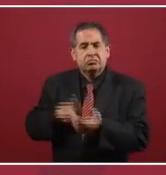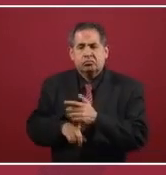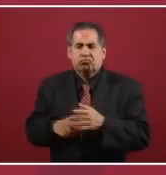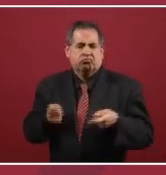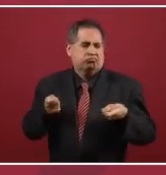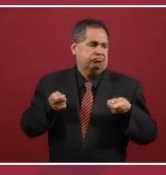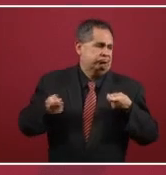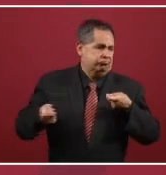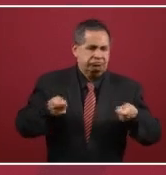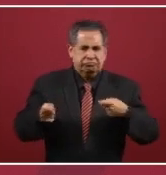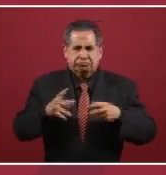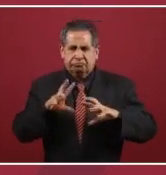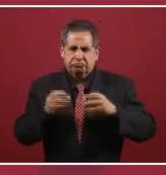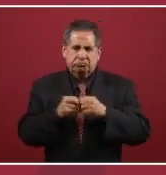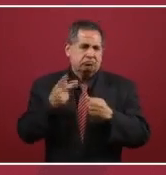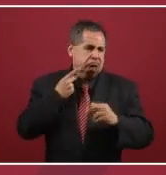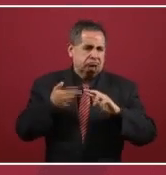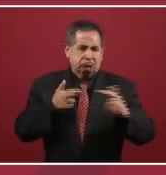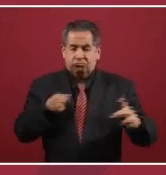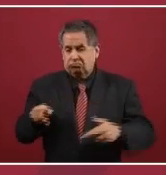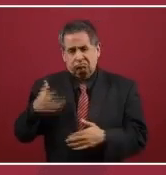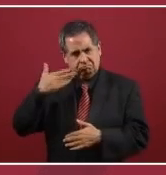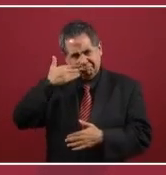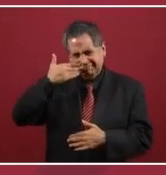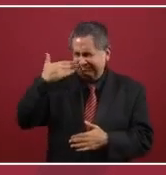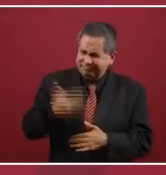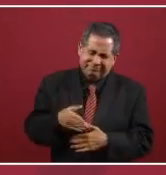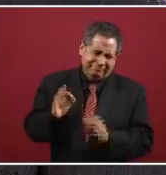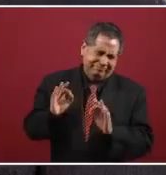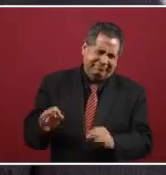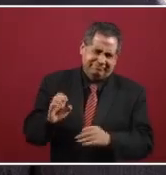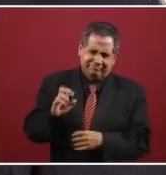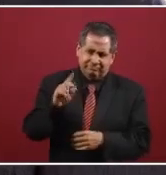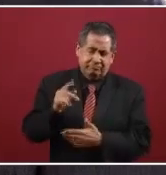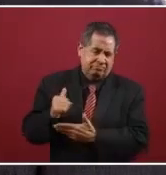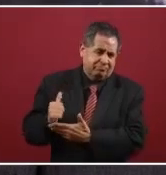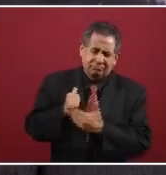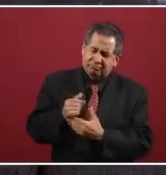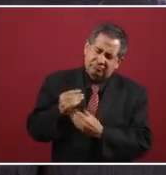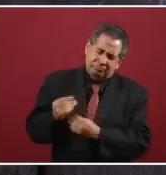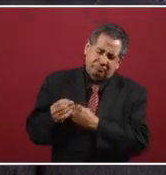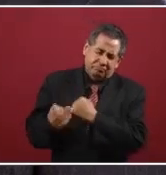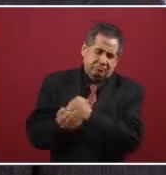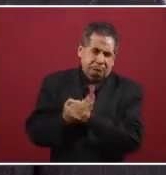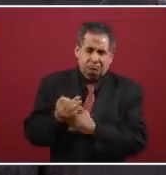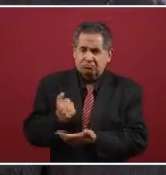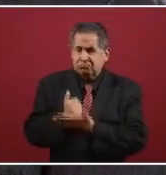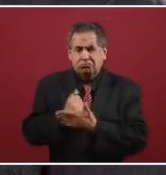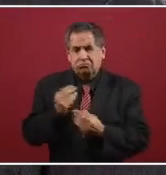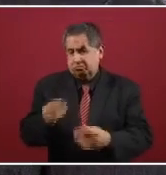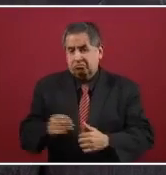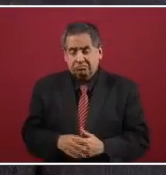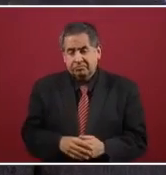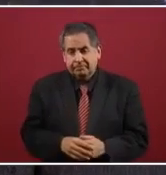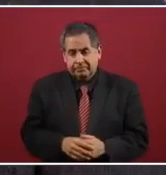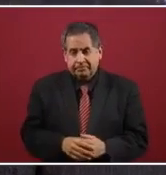manejo político-diplomático. Me ayuda muchísimo, porque